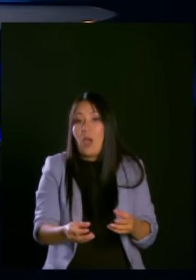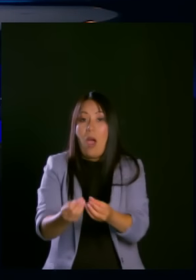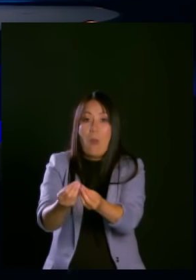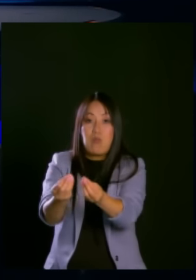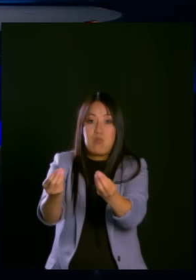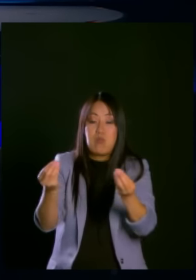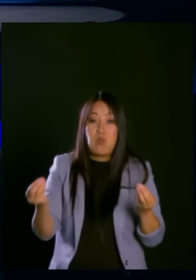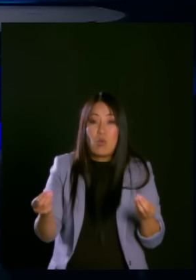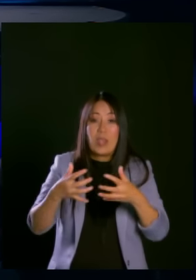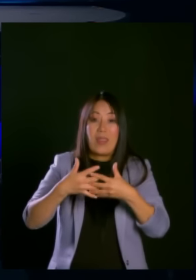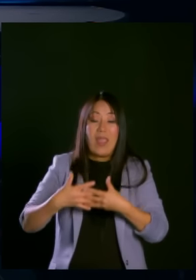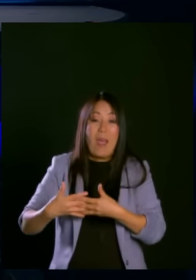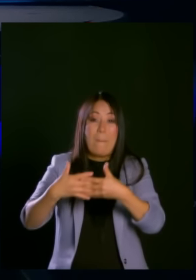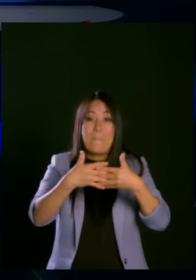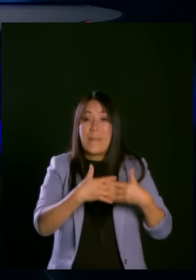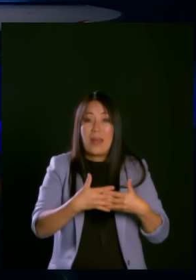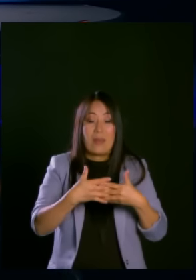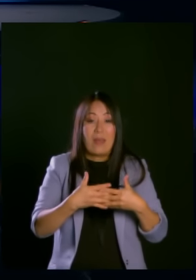gente.